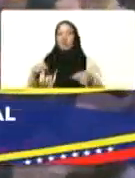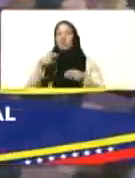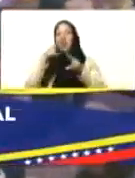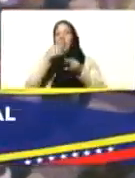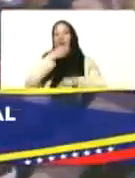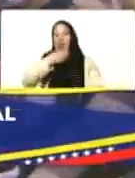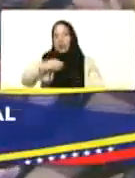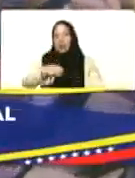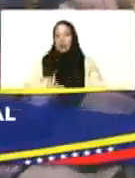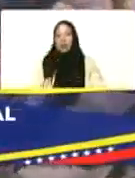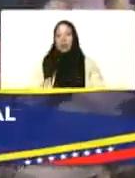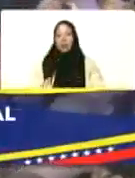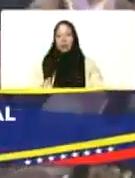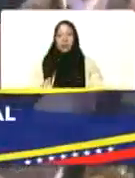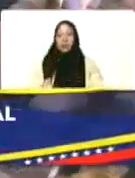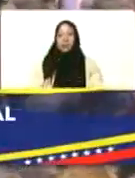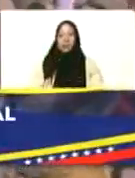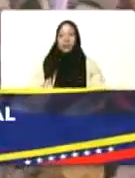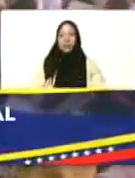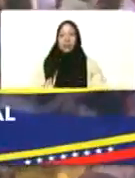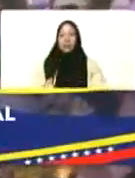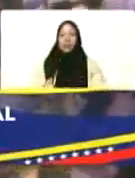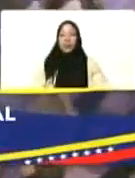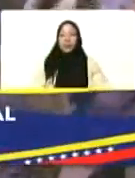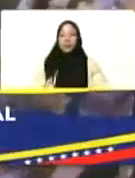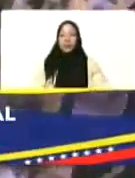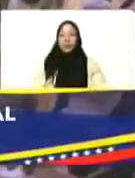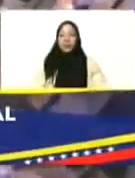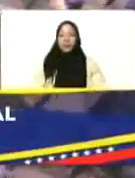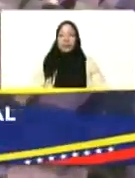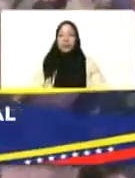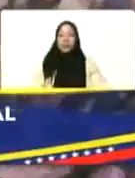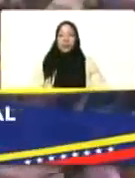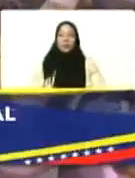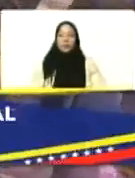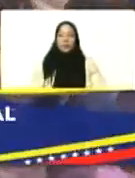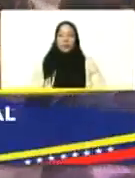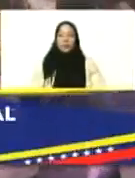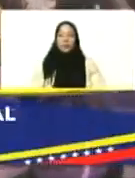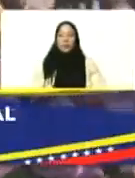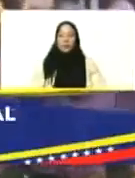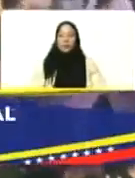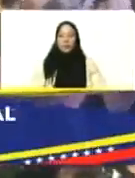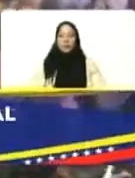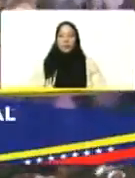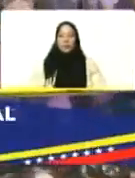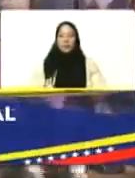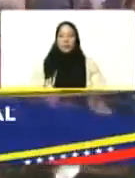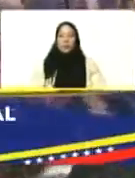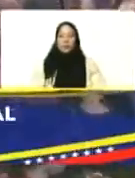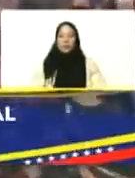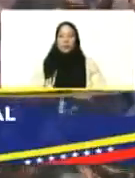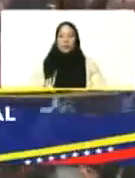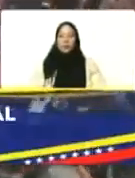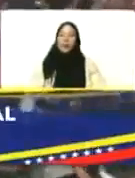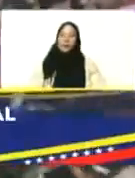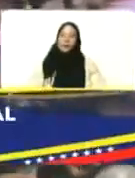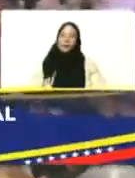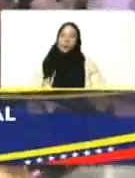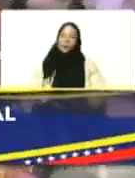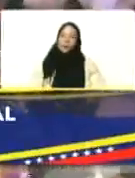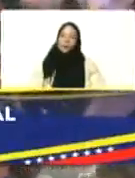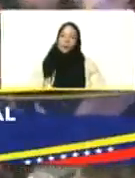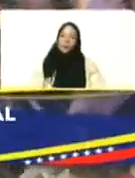se tira la manta. Y cuando salgo a parrandear, parrandero me canso, porque yo soy como el ganso, cuando